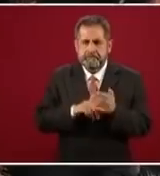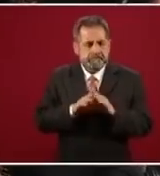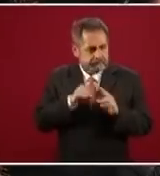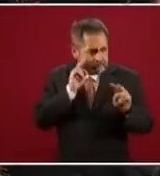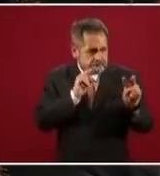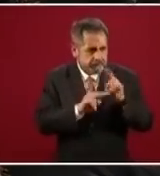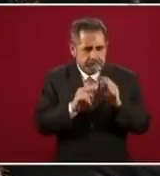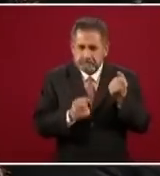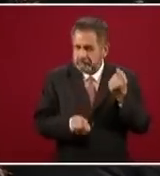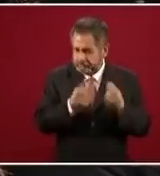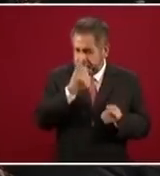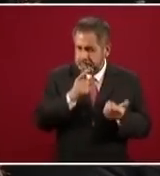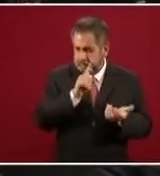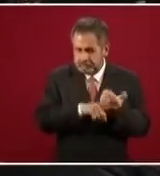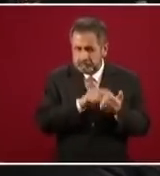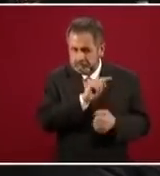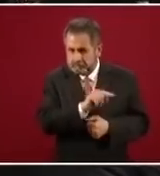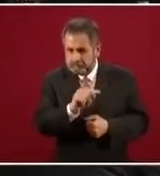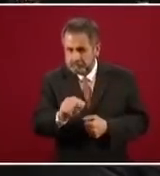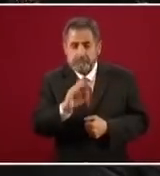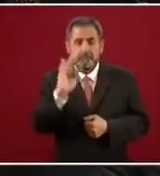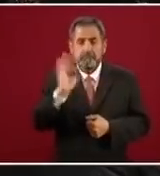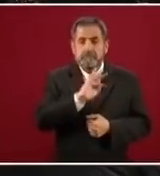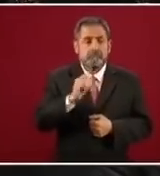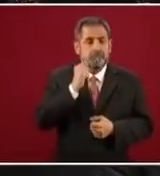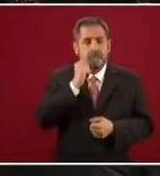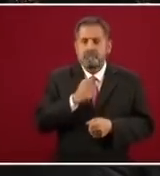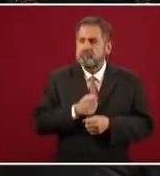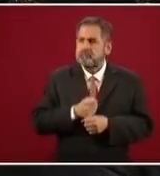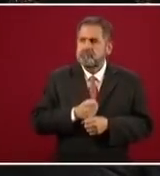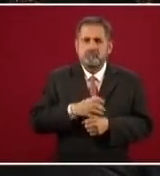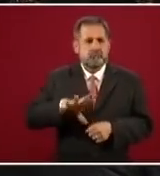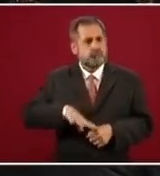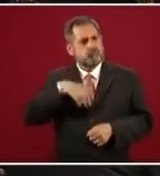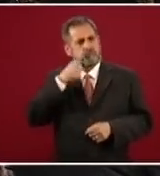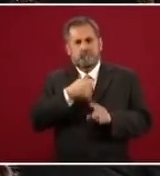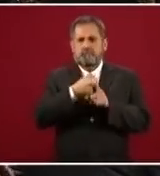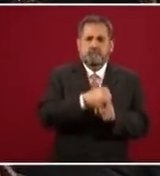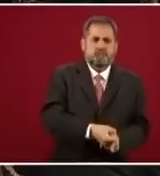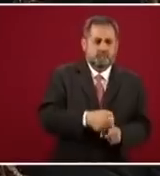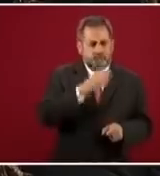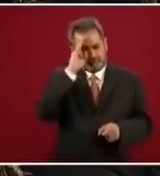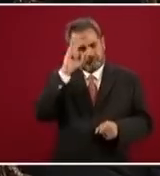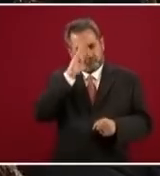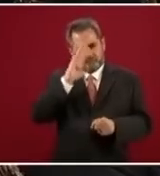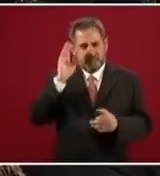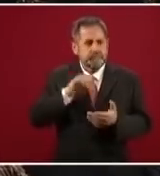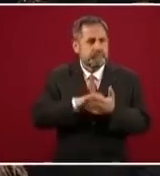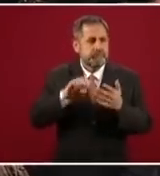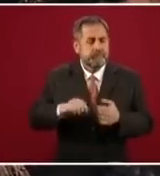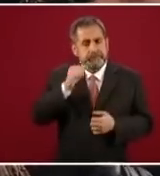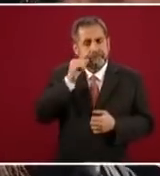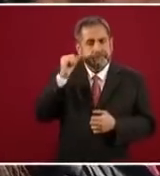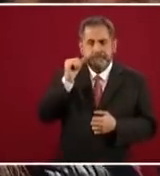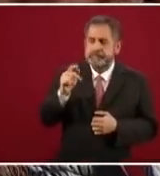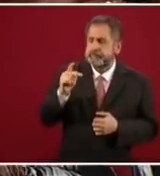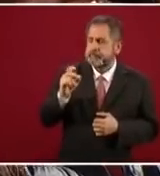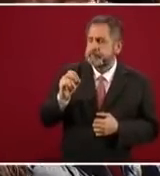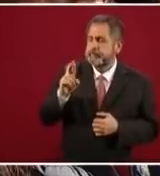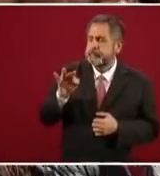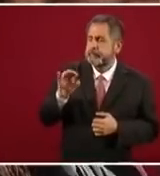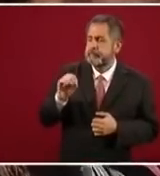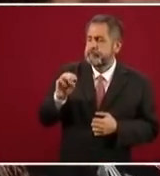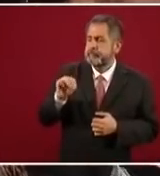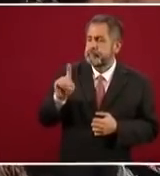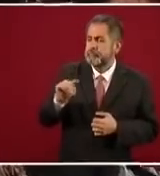indague a elementos de la Guardia por posible uso excesivo de la fuerza, incluso ya veíamos a Porfirio Muñoz Ledo diciendo